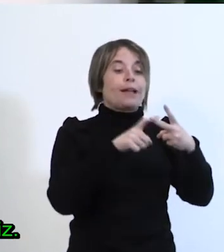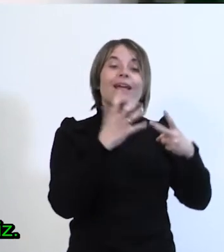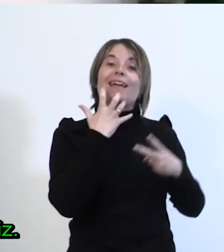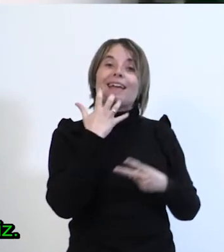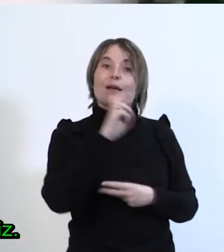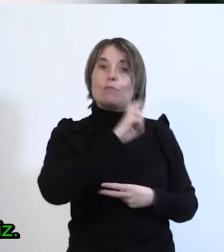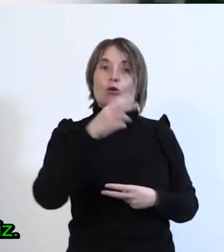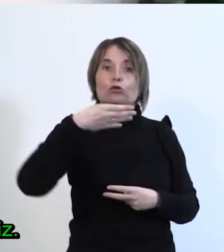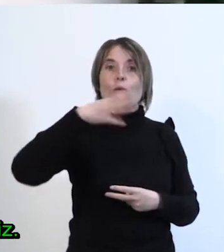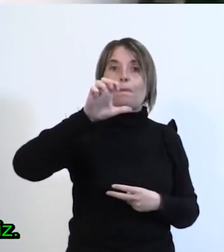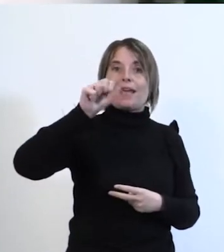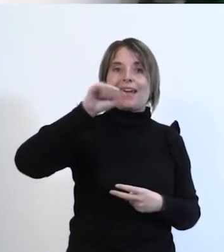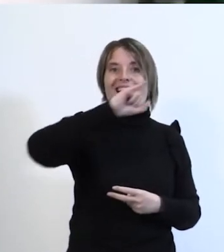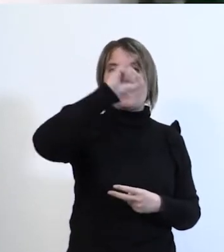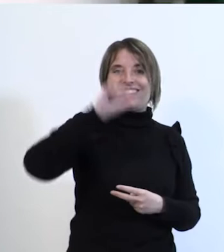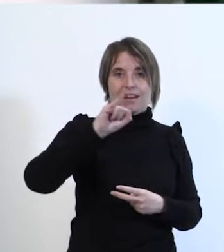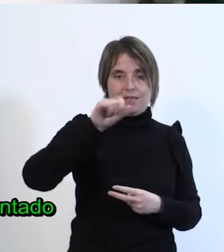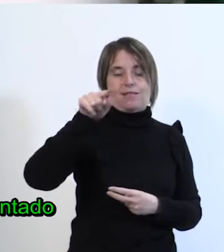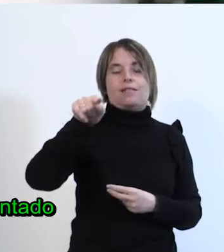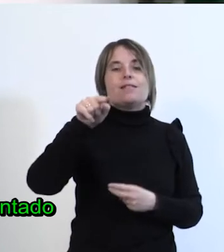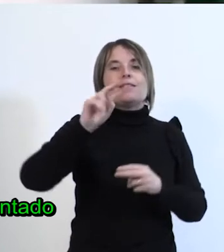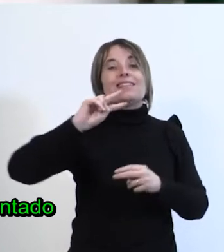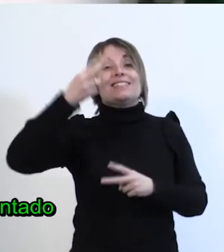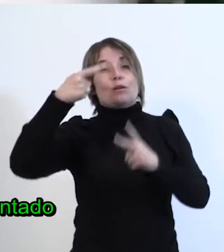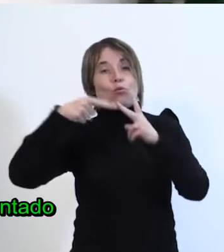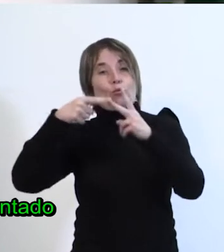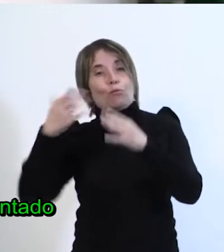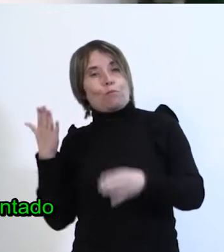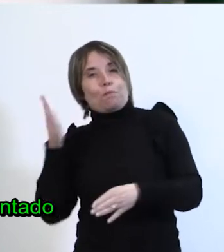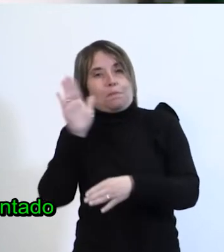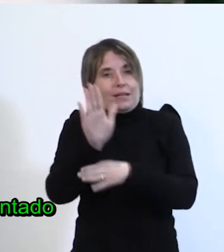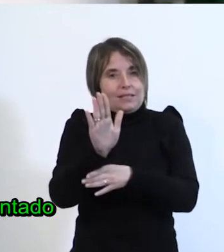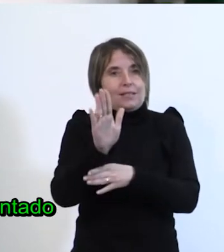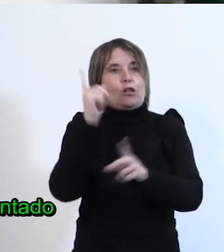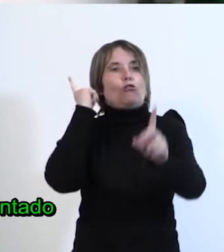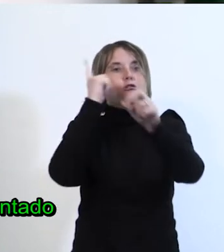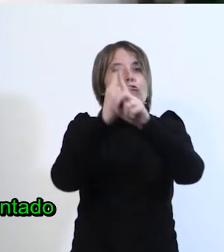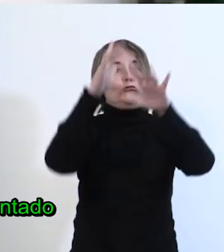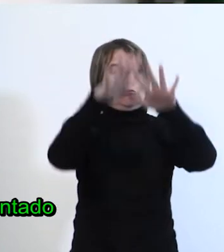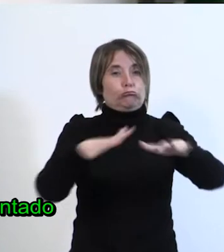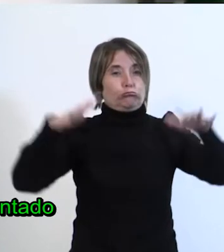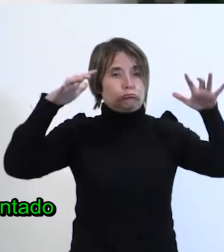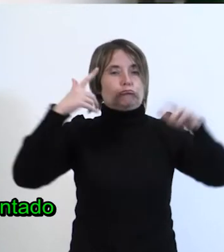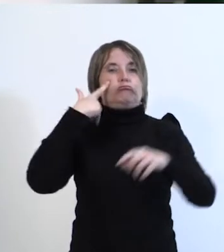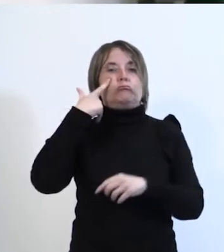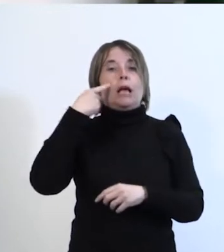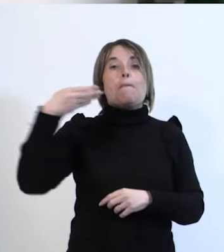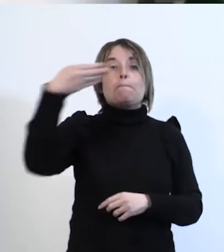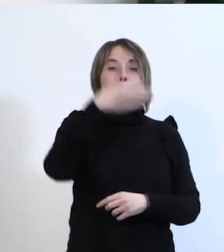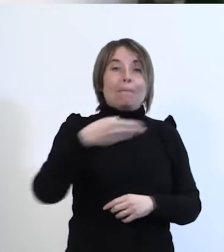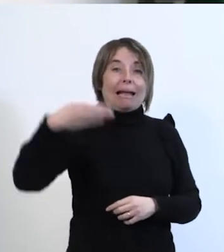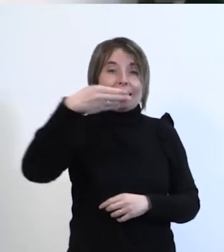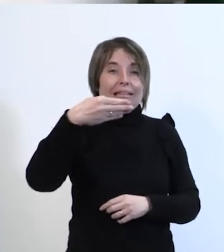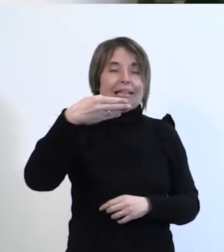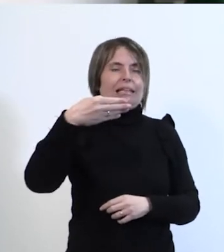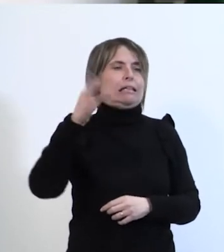luego tenemos el caso de Beatriz, que es el segundo caso que hemos presentado ante el sistema interamericano.